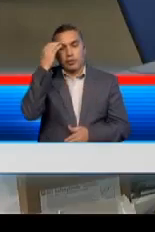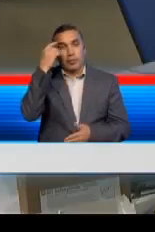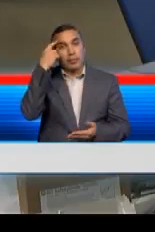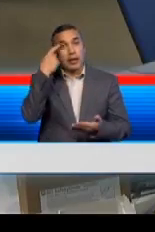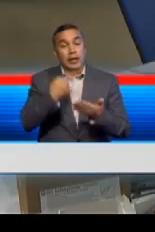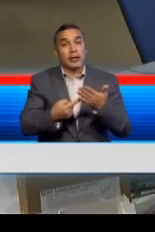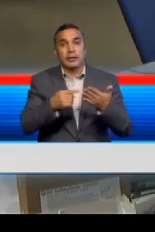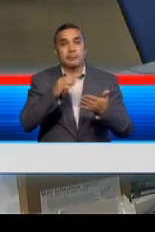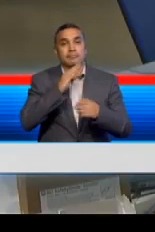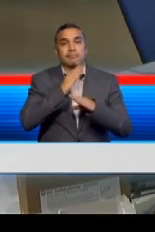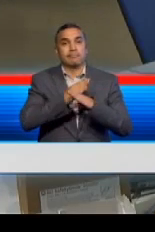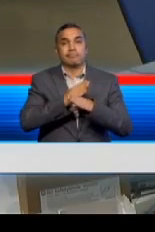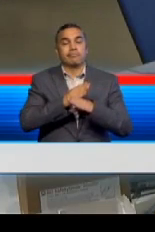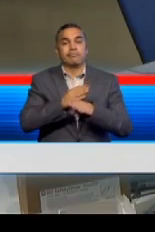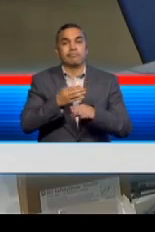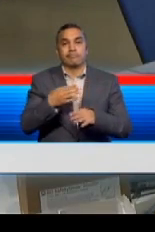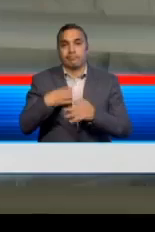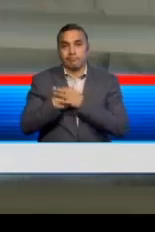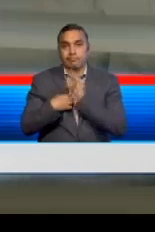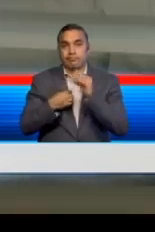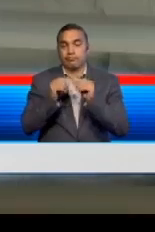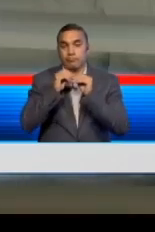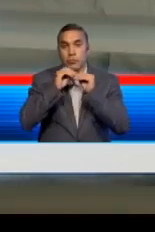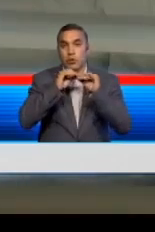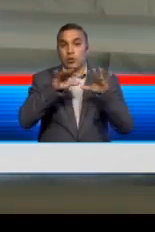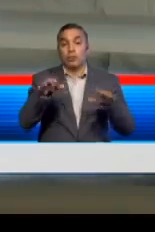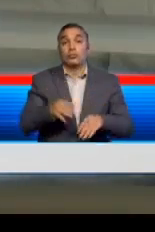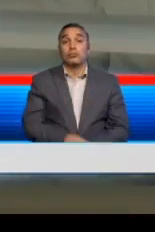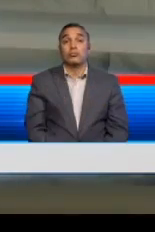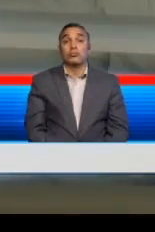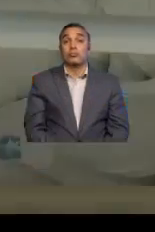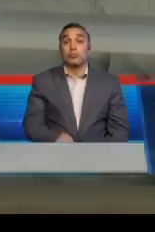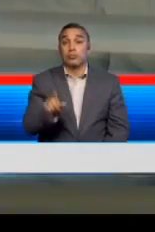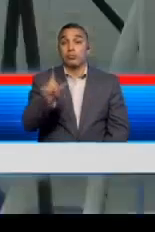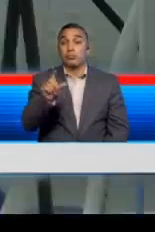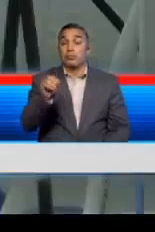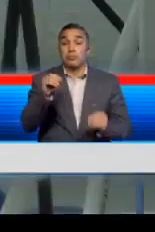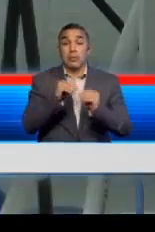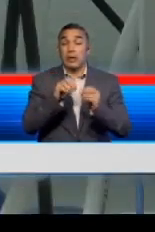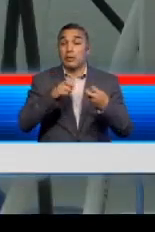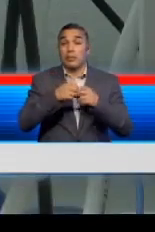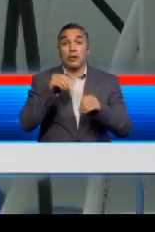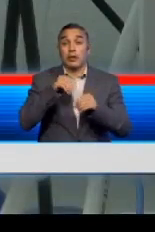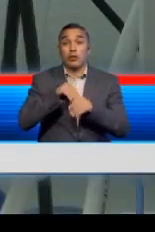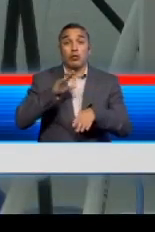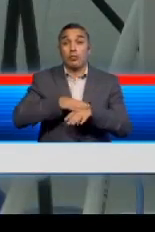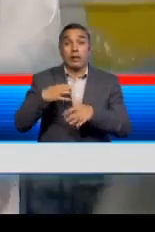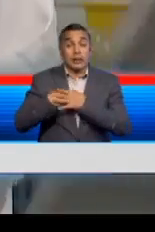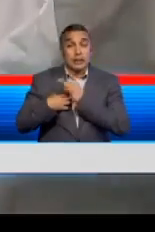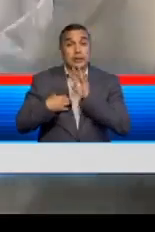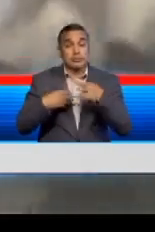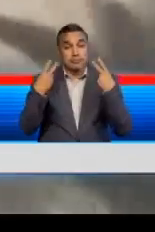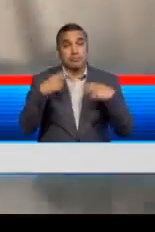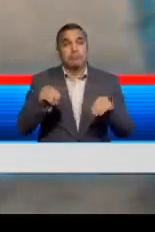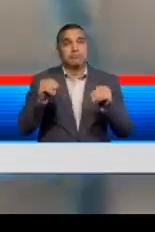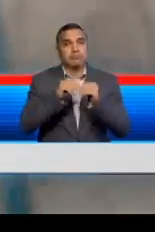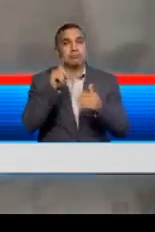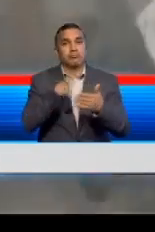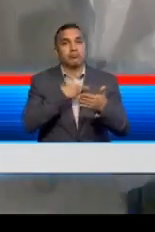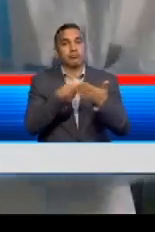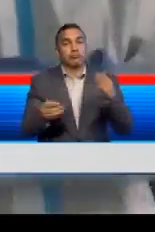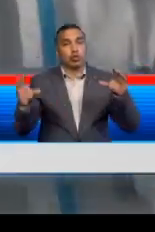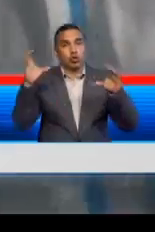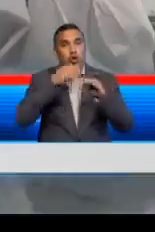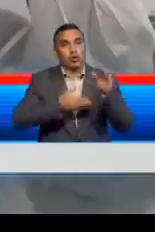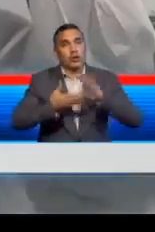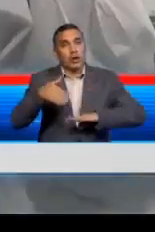queda y frenar el rebrote. Por su parte, Lombardía, la región de Italia más golpeada por el COVID, también impondrá un toque de queda nocturno